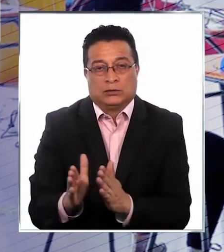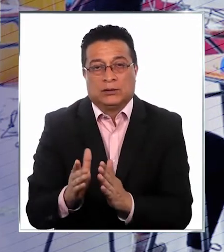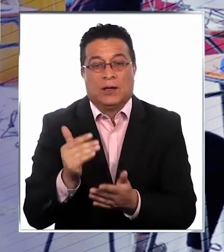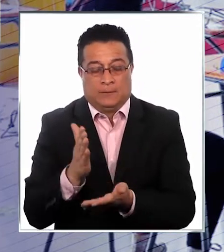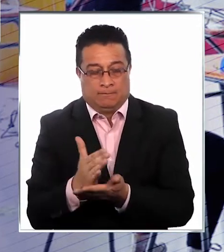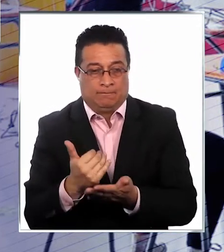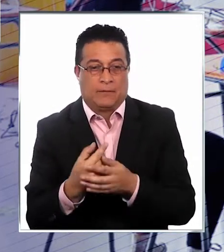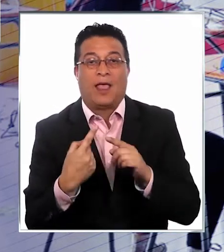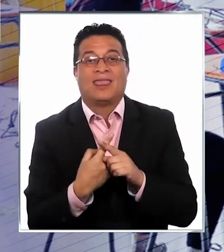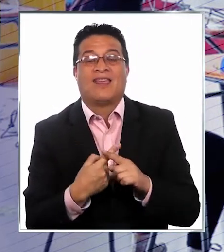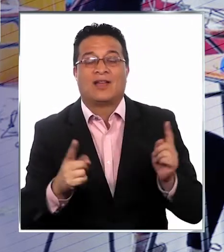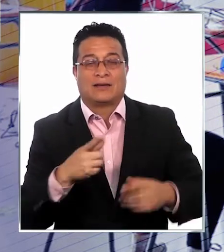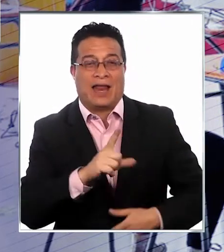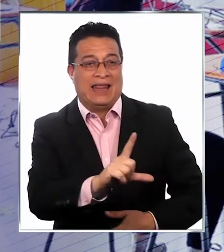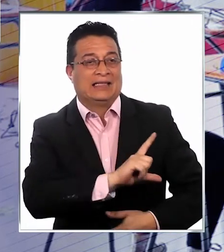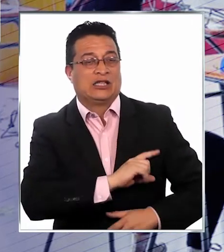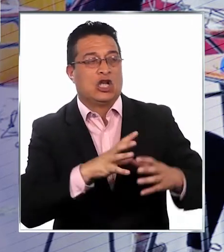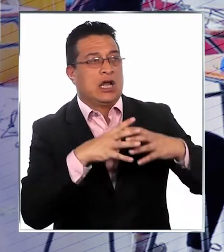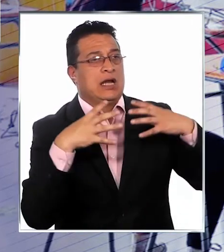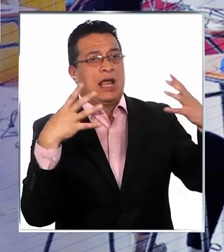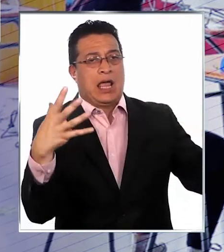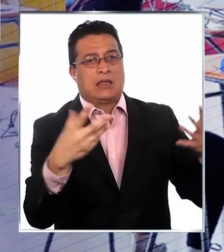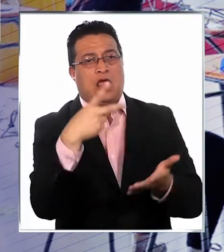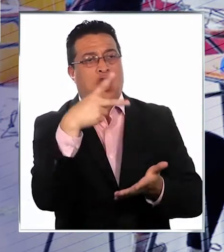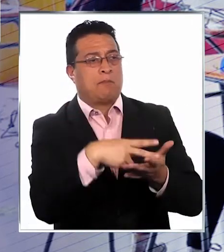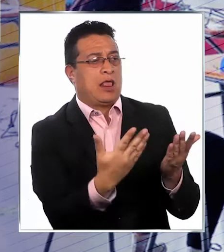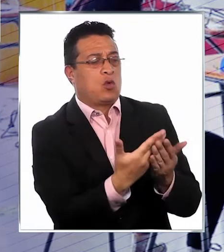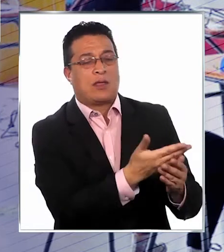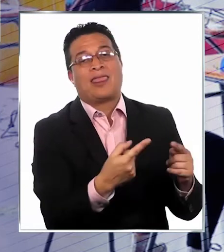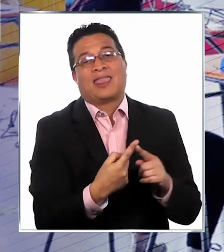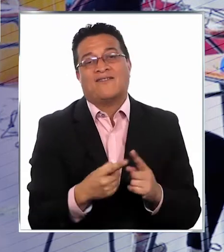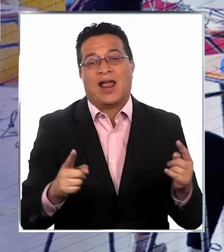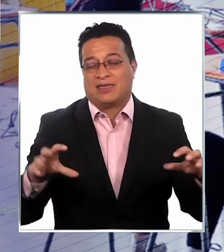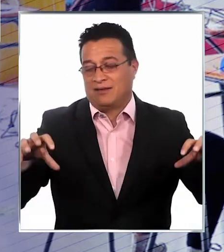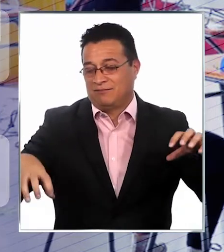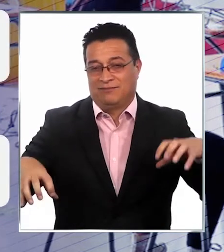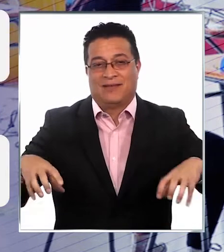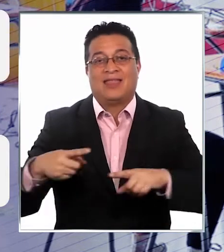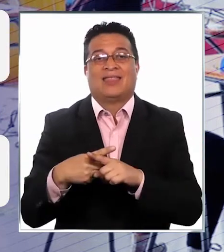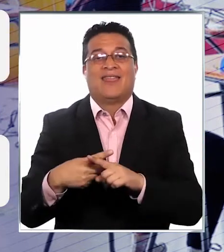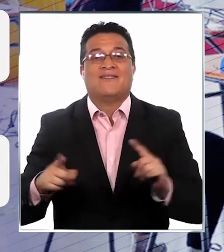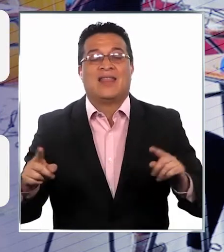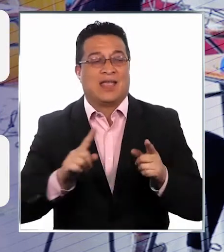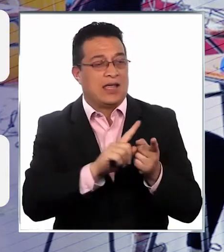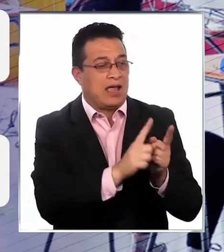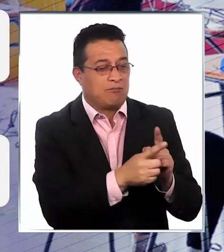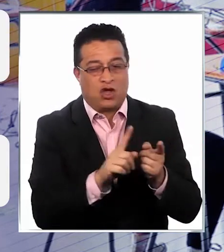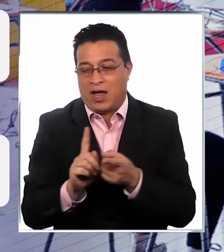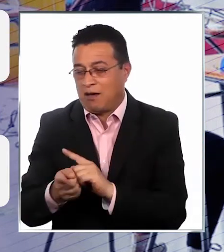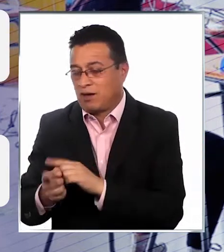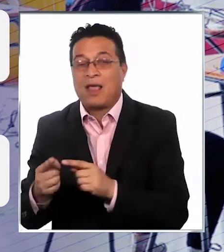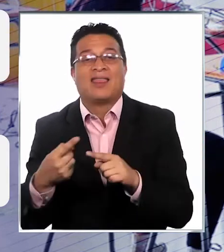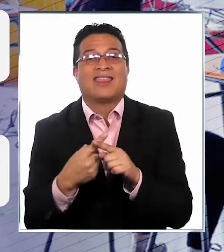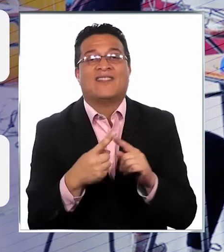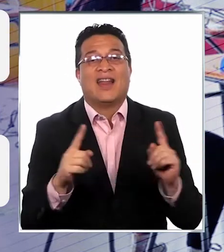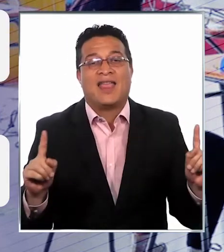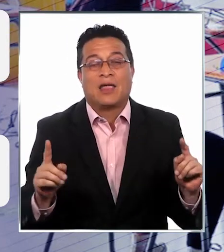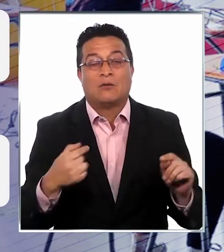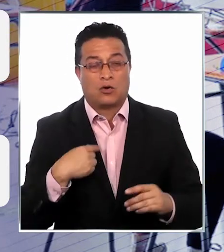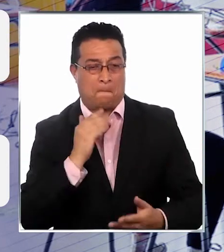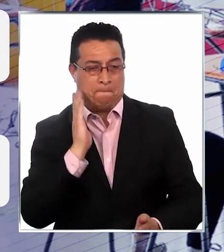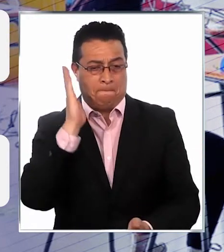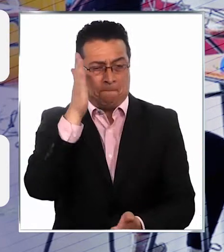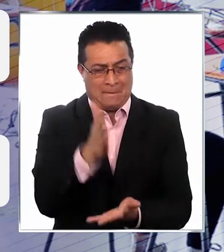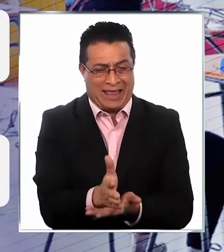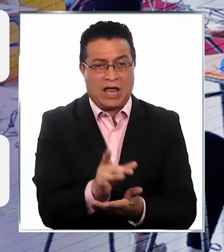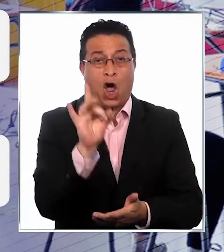manera distinta que un liceo grande con 2.000 alumnos. Los cambios que tiene que hacer son diferentes. Y en ese sentido, más que imponer una